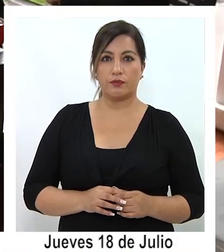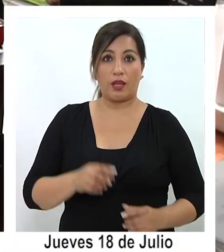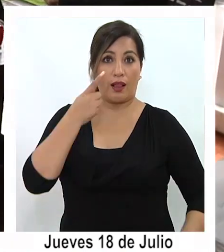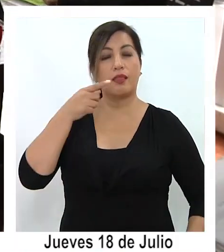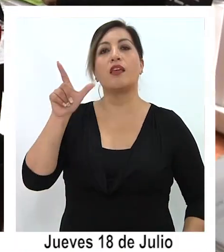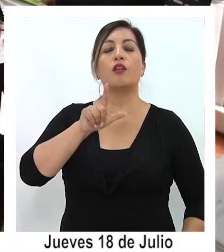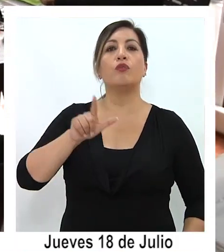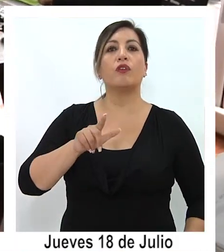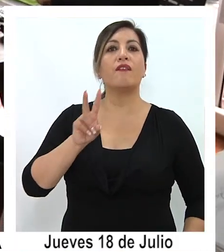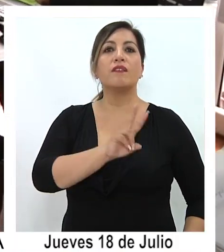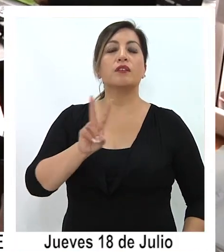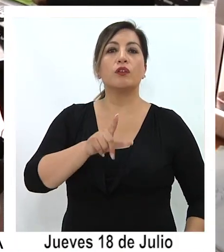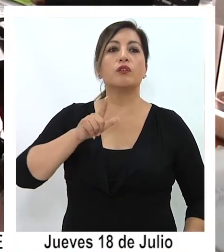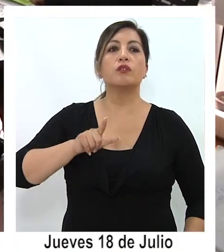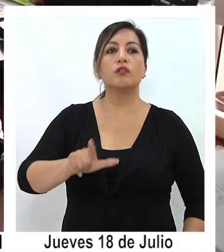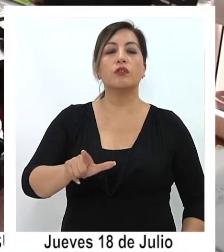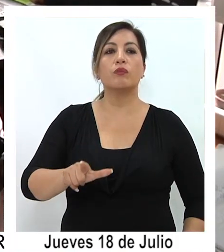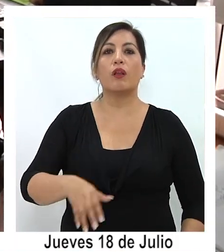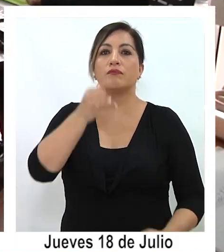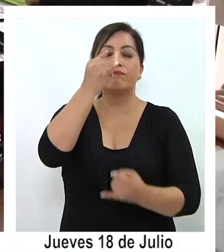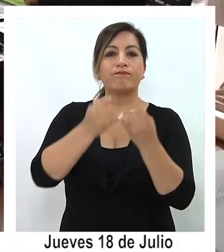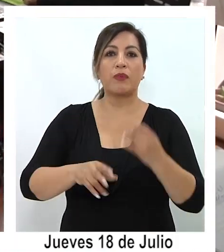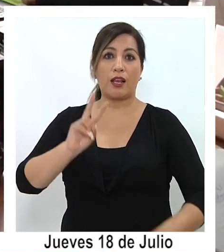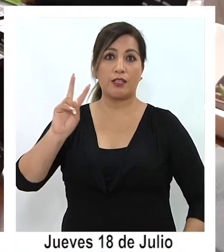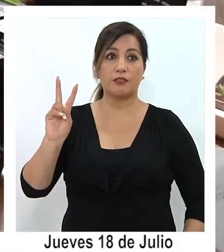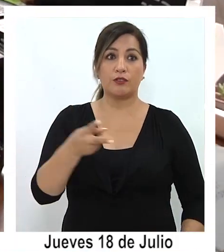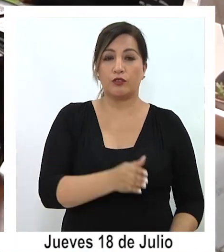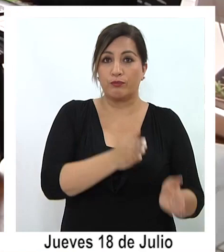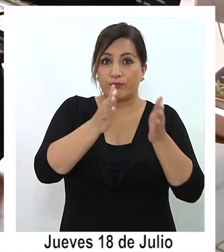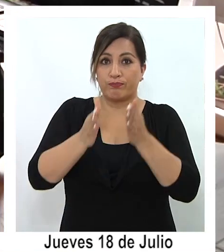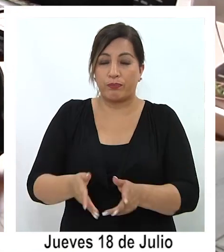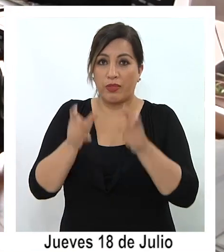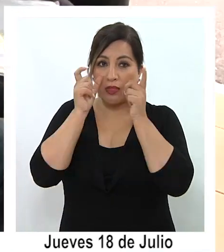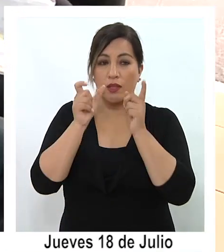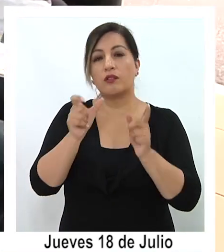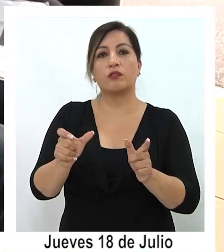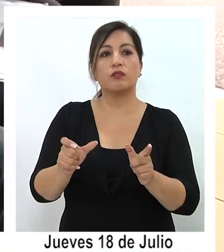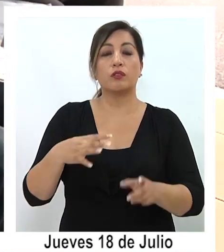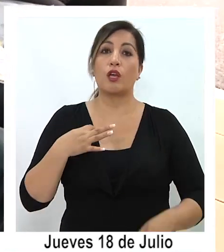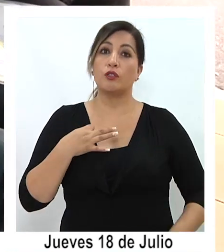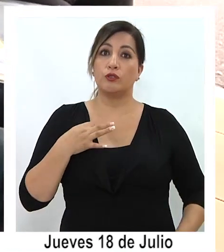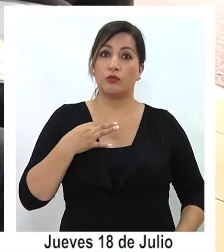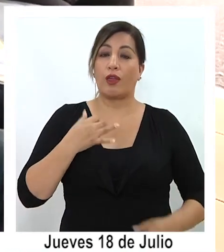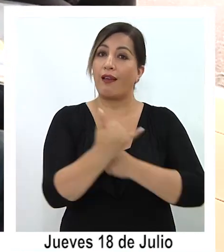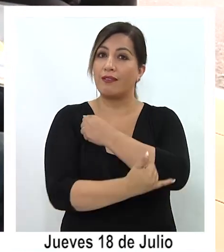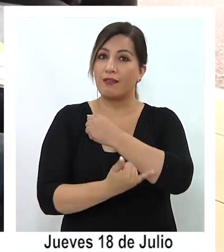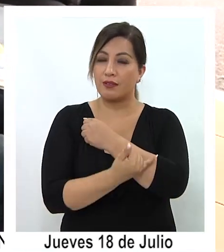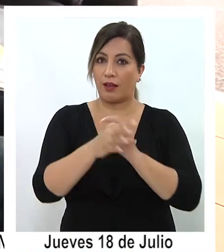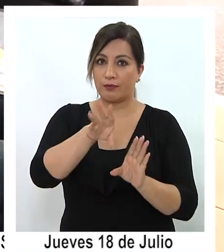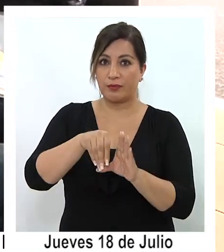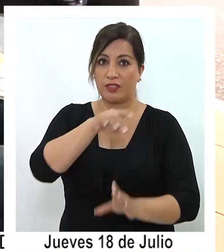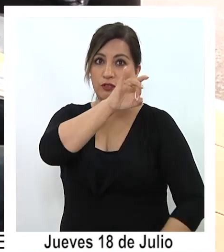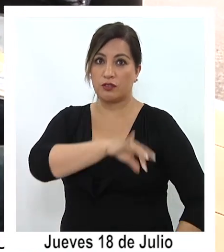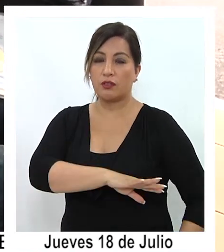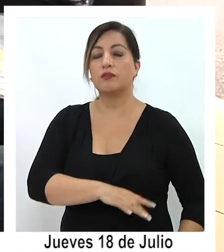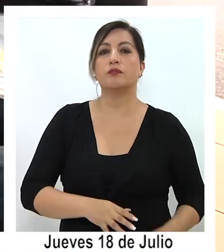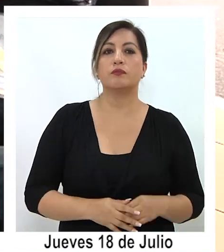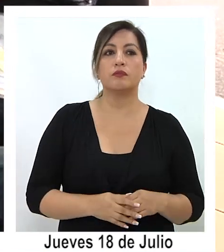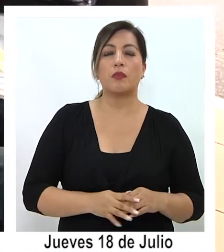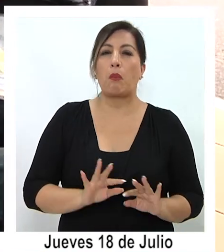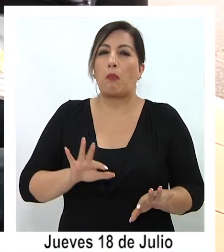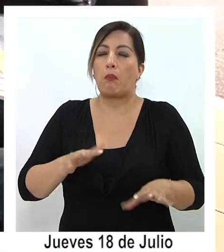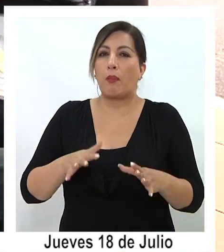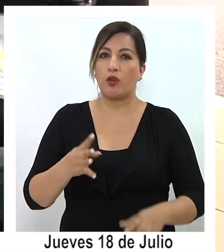El lunes 22 de julio se pone término a la segunda etapa de regularización de ciudadanos extranjeros en el país.